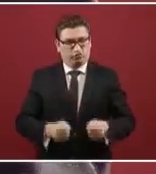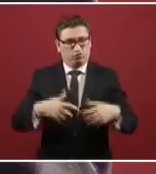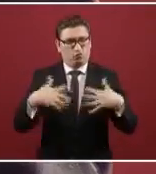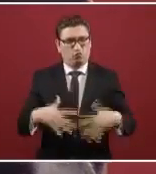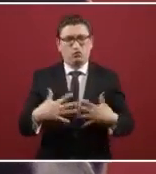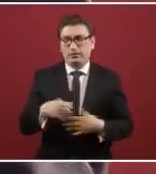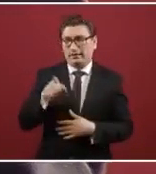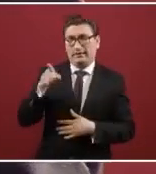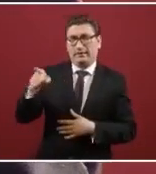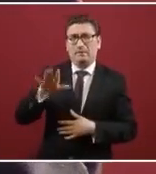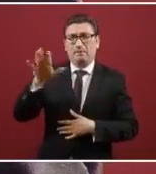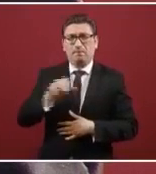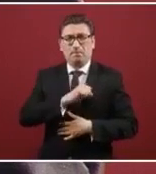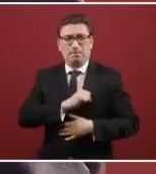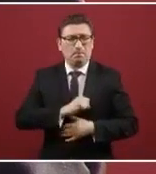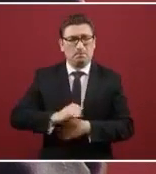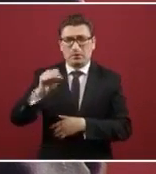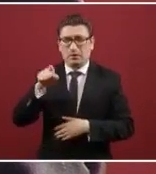tratado como delincuente.